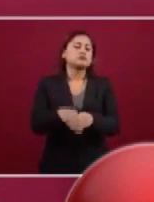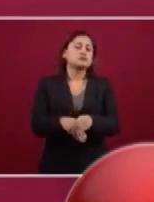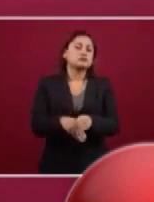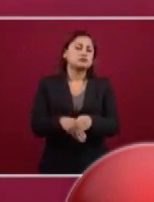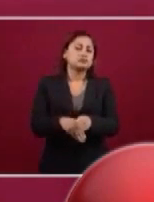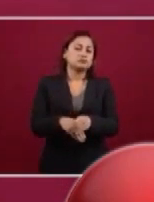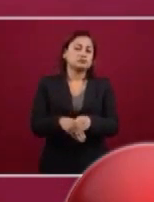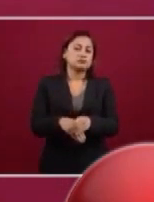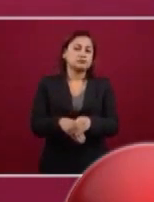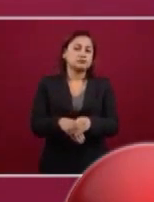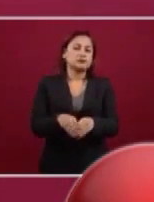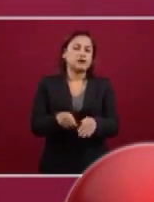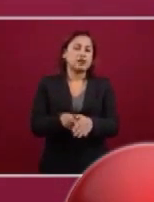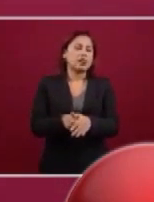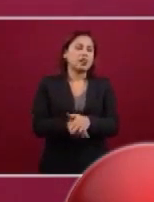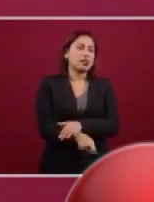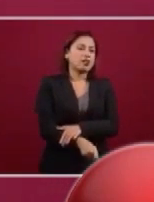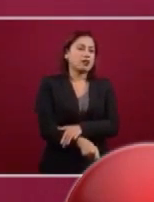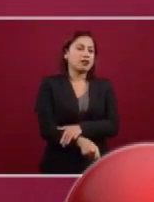de corrupción